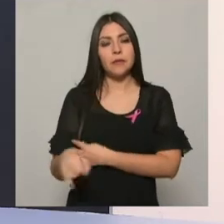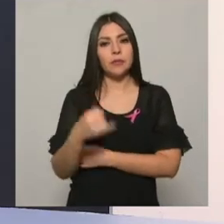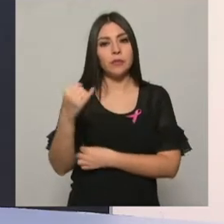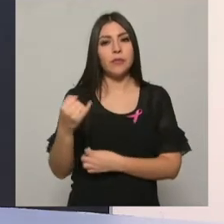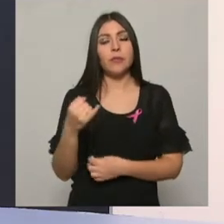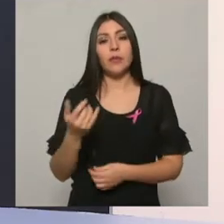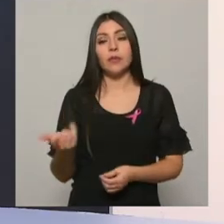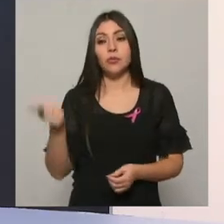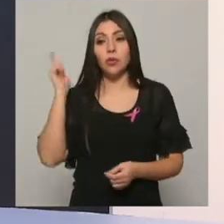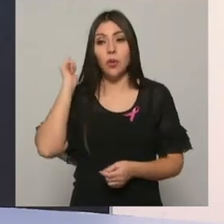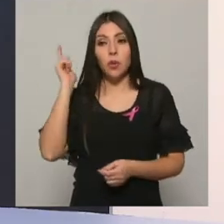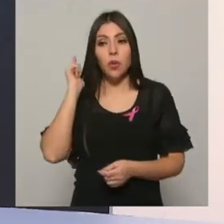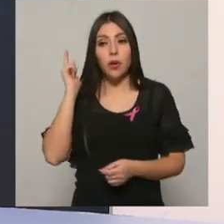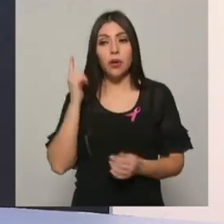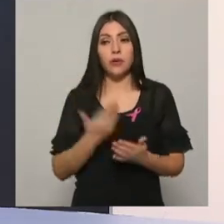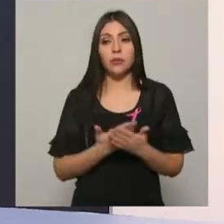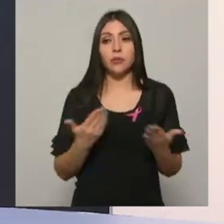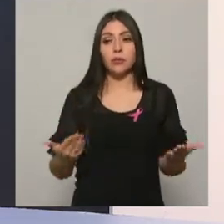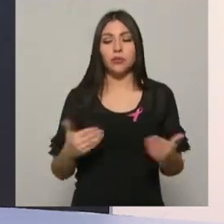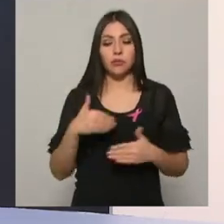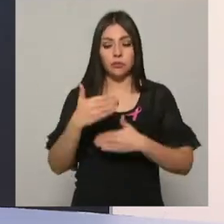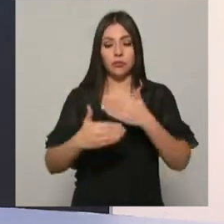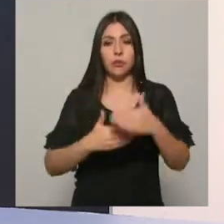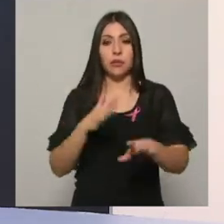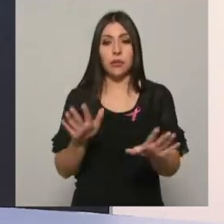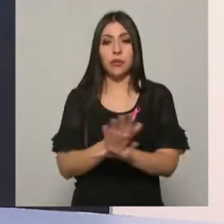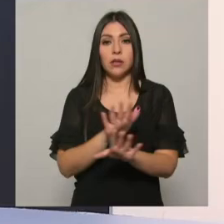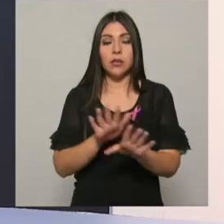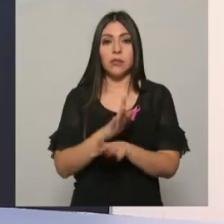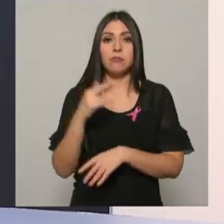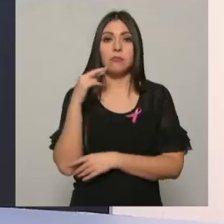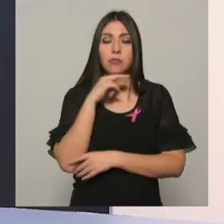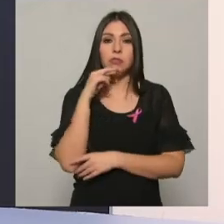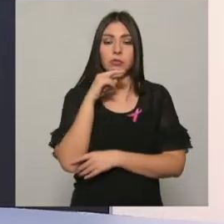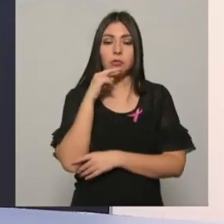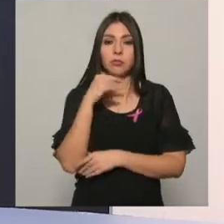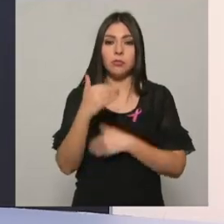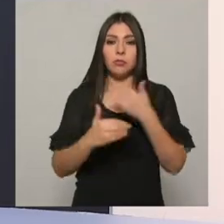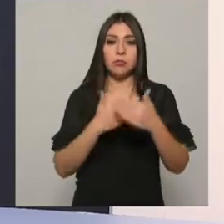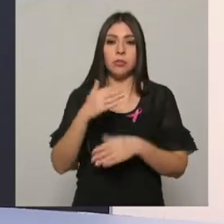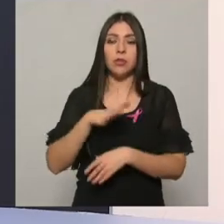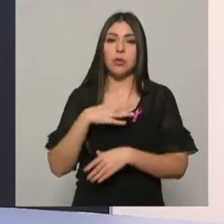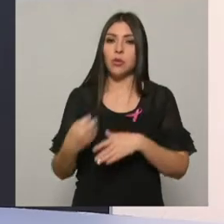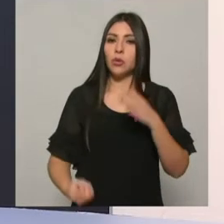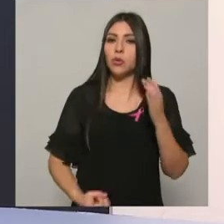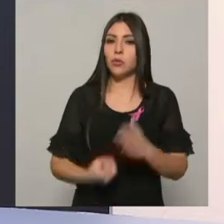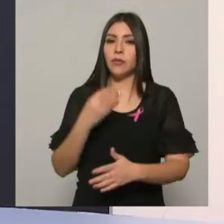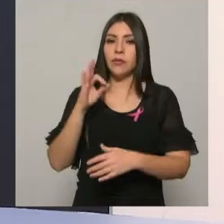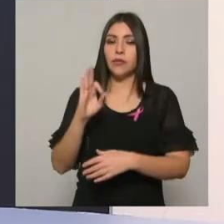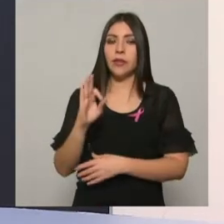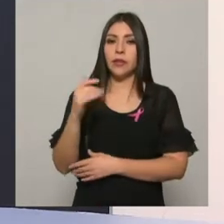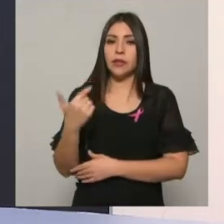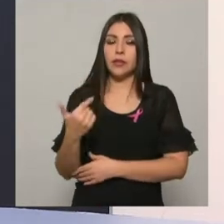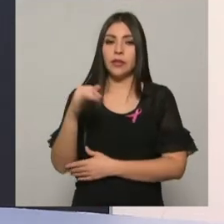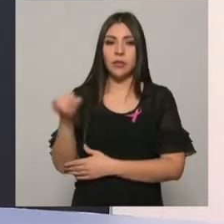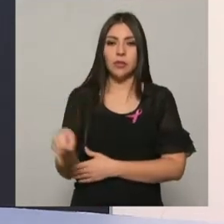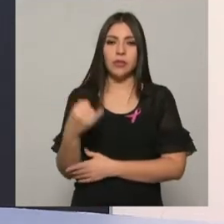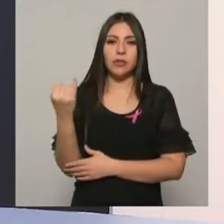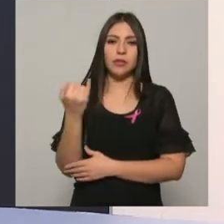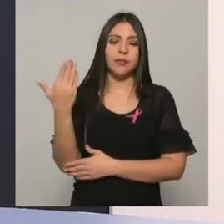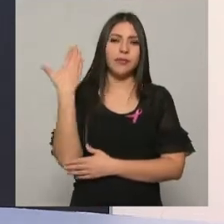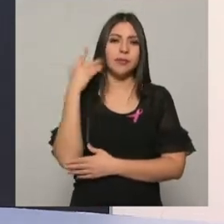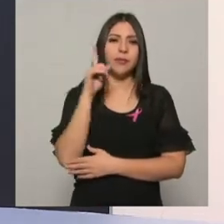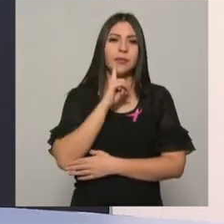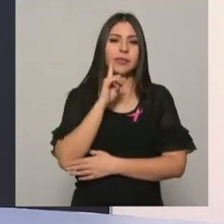de México. Esperemos que con estos cambios que vengan, ya pronto vamos a tener una fiscalía nueva, como ha prometido aquí la Procuradora